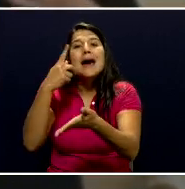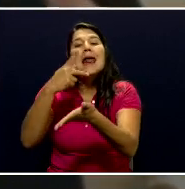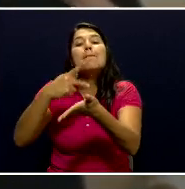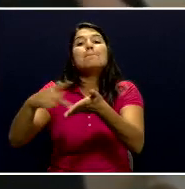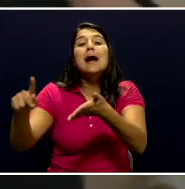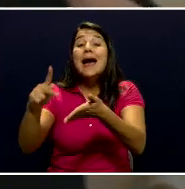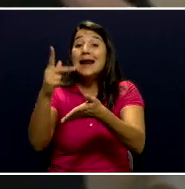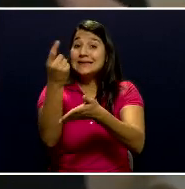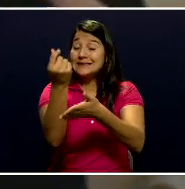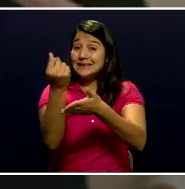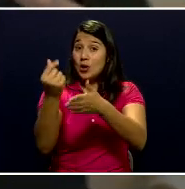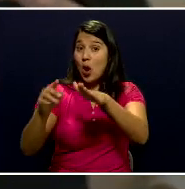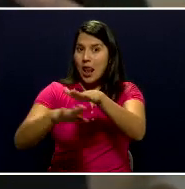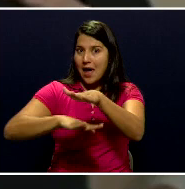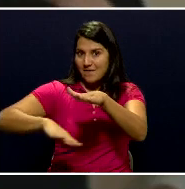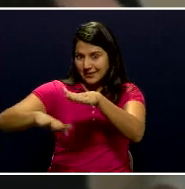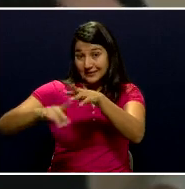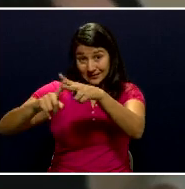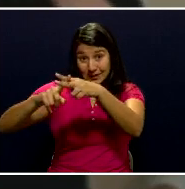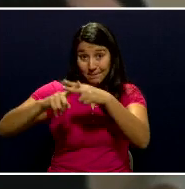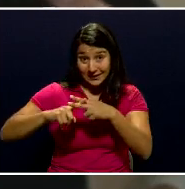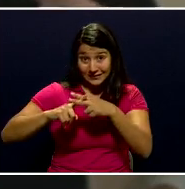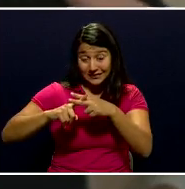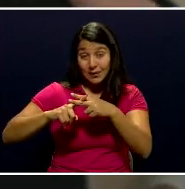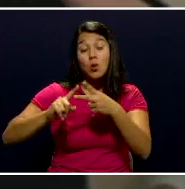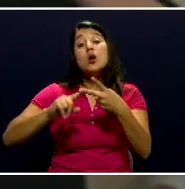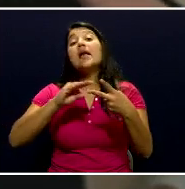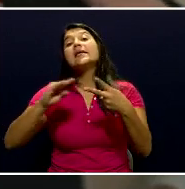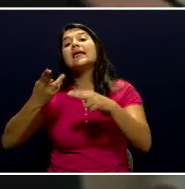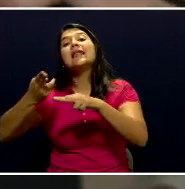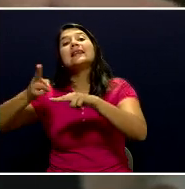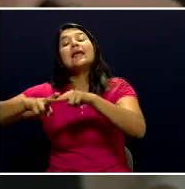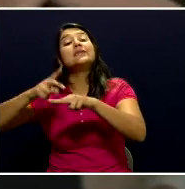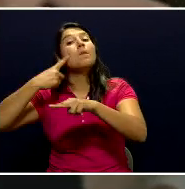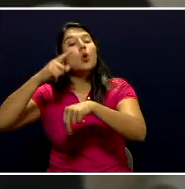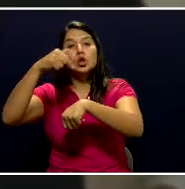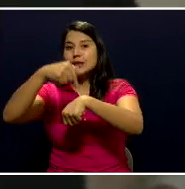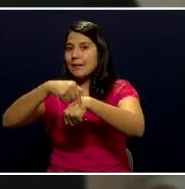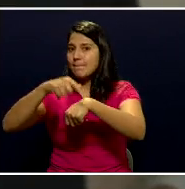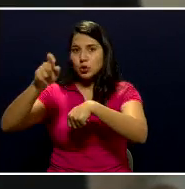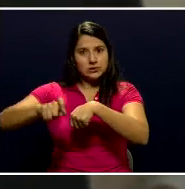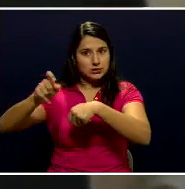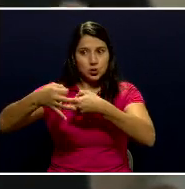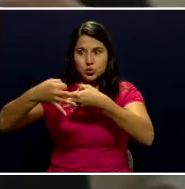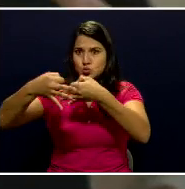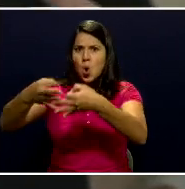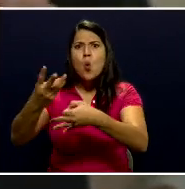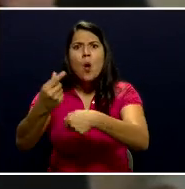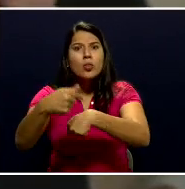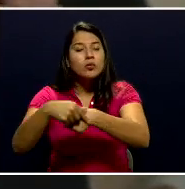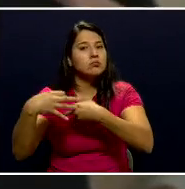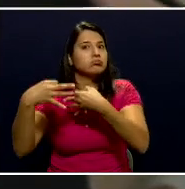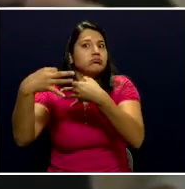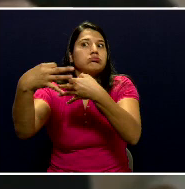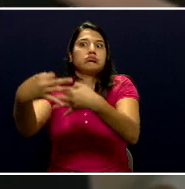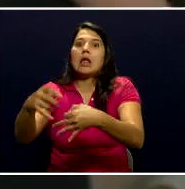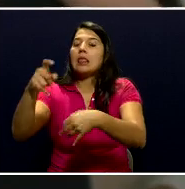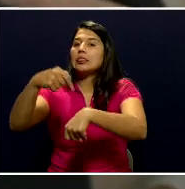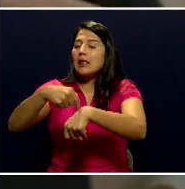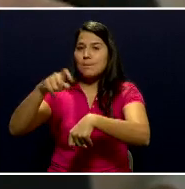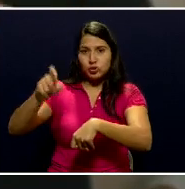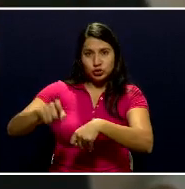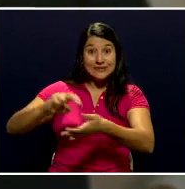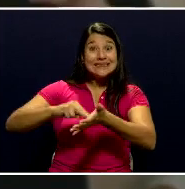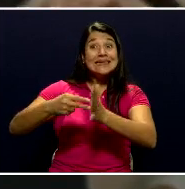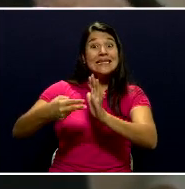y los intereses por el tiempo que resulte necesario. Es decir, se prorroga el pago